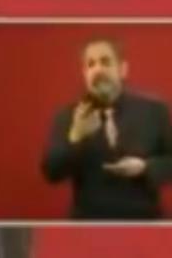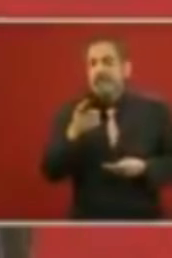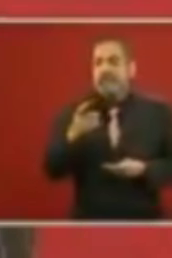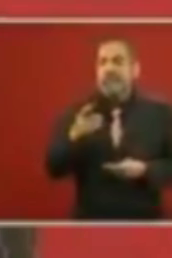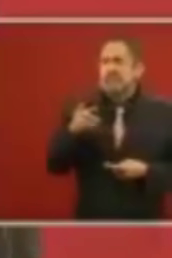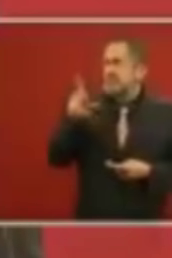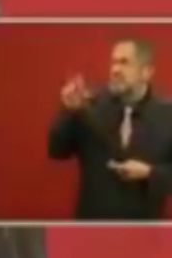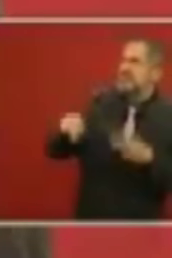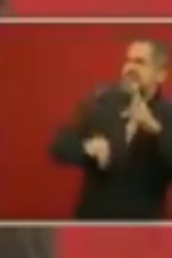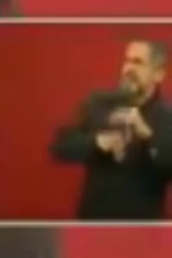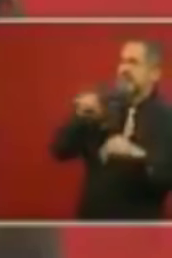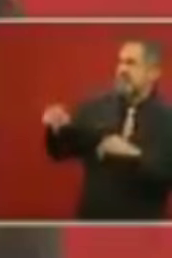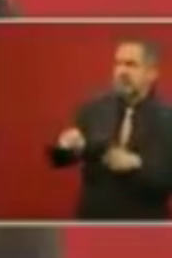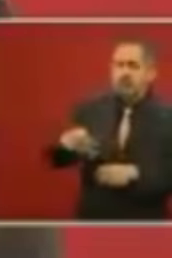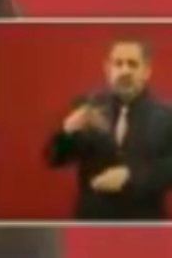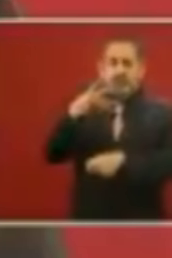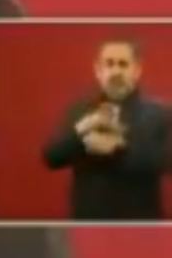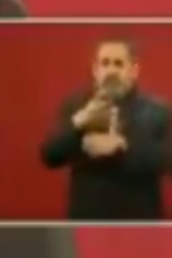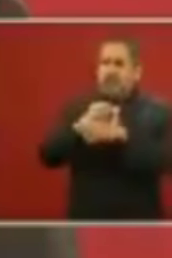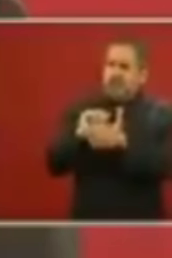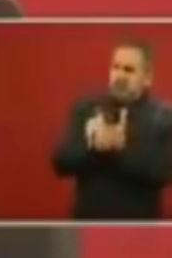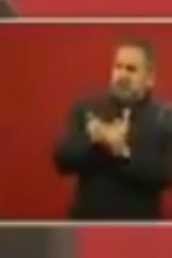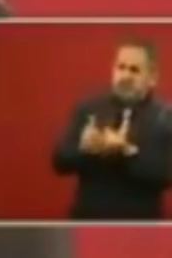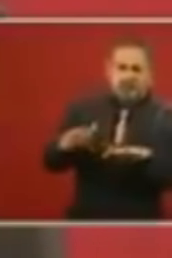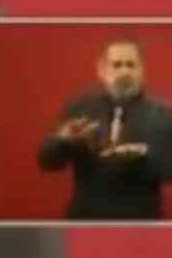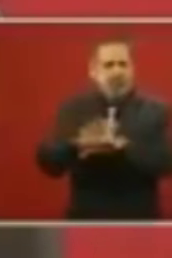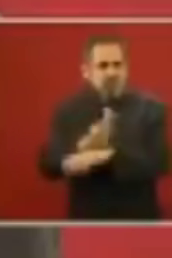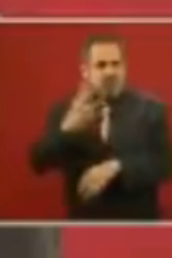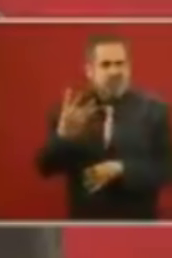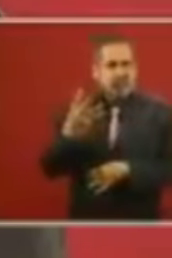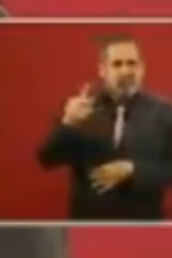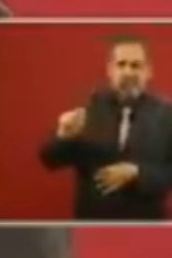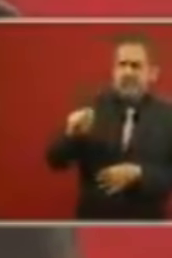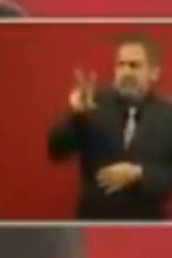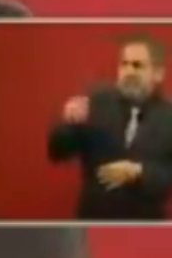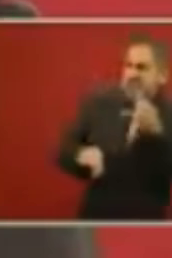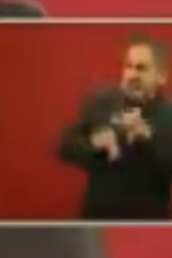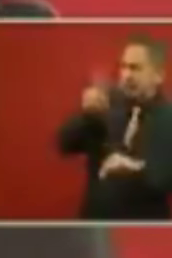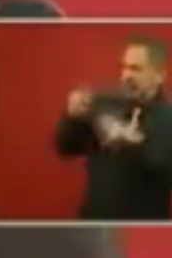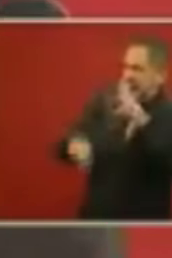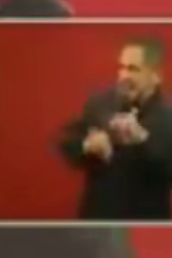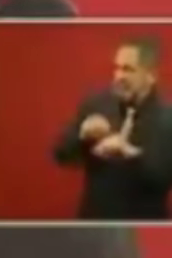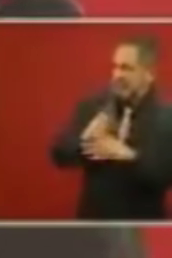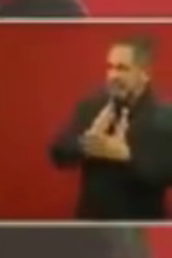consumarse la cuarta transformación de la vida pública del país.